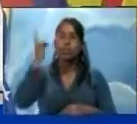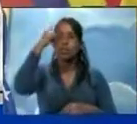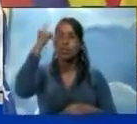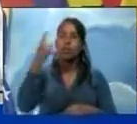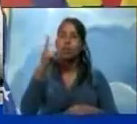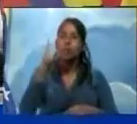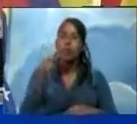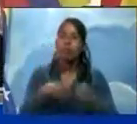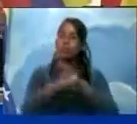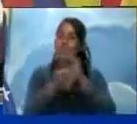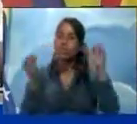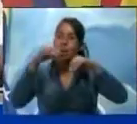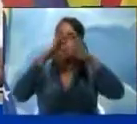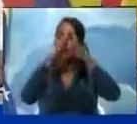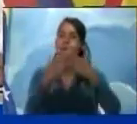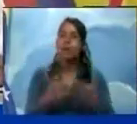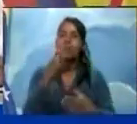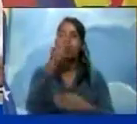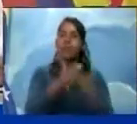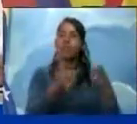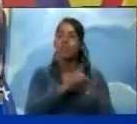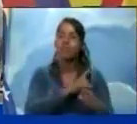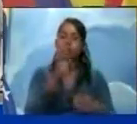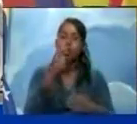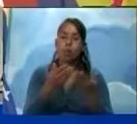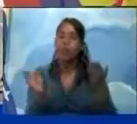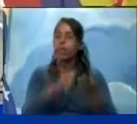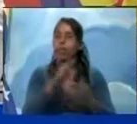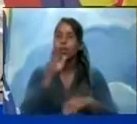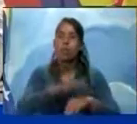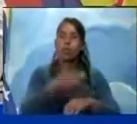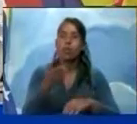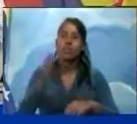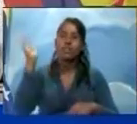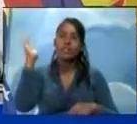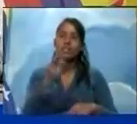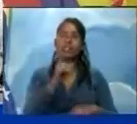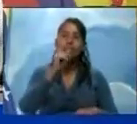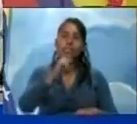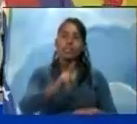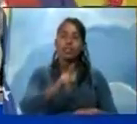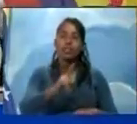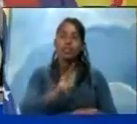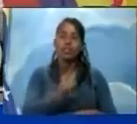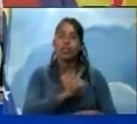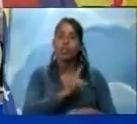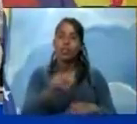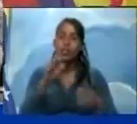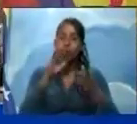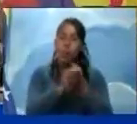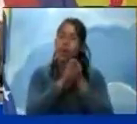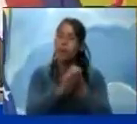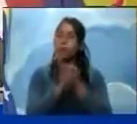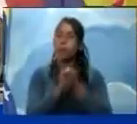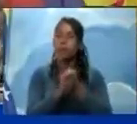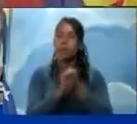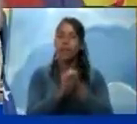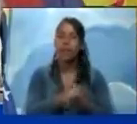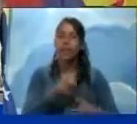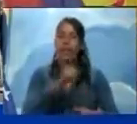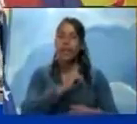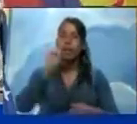no va a poner esa Biblia ya entre los periódicos, porque se la trajo una colega.